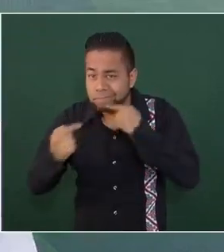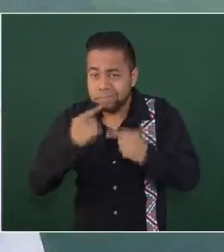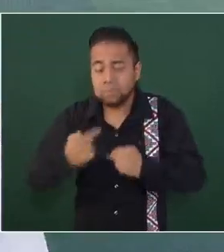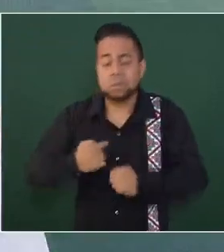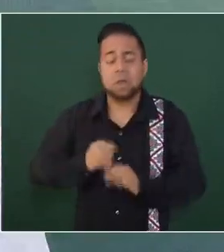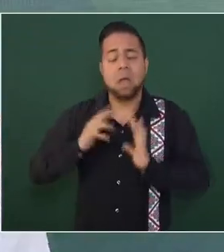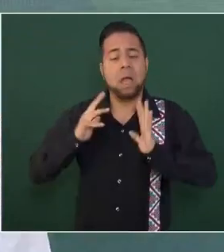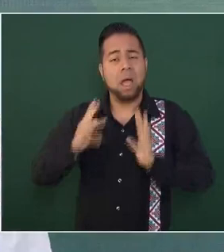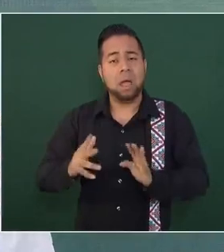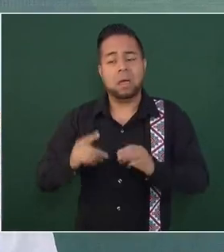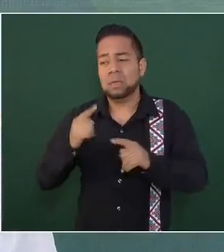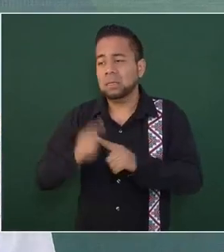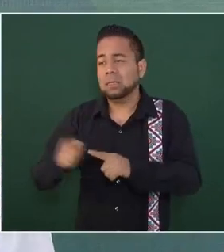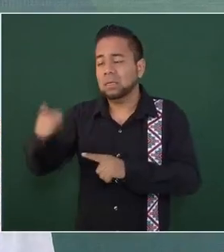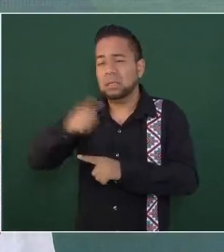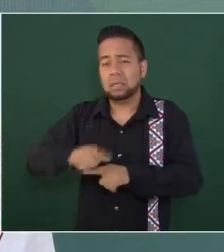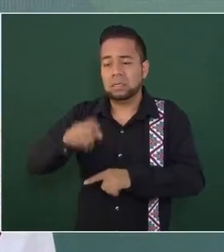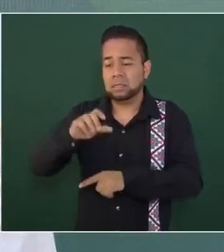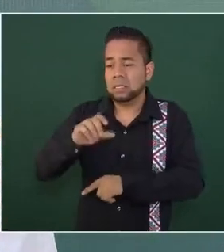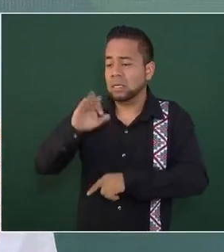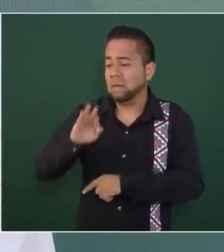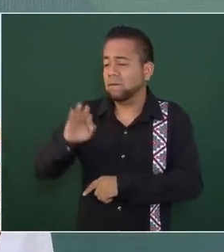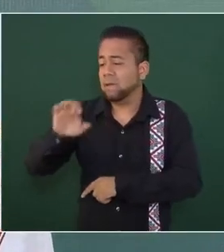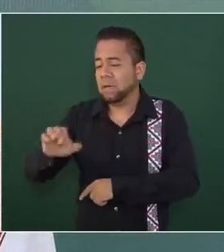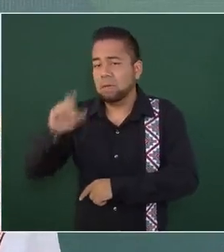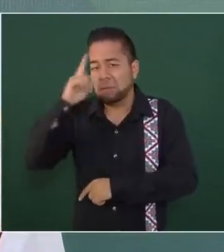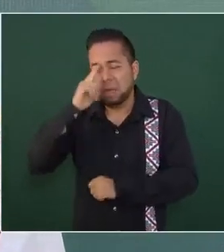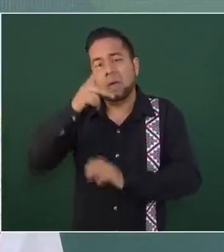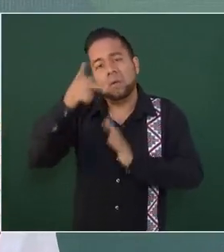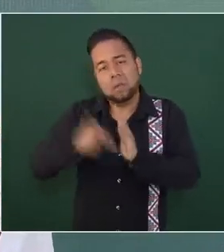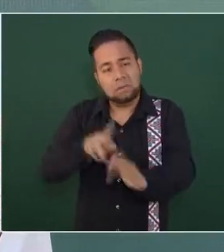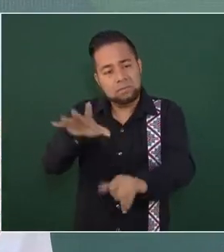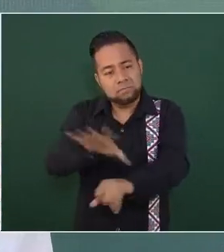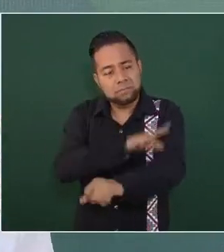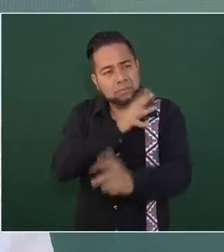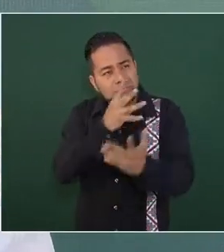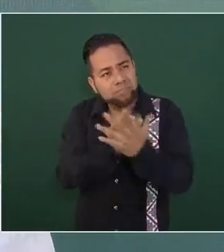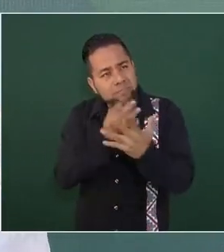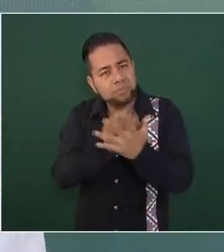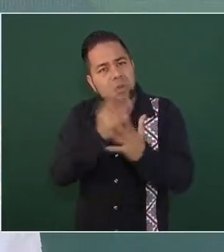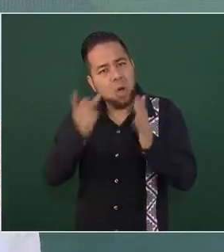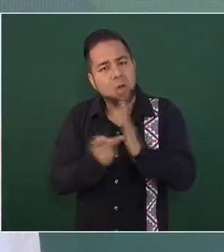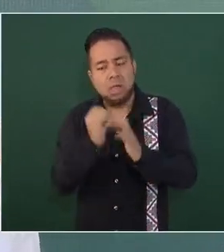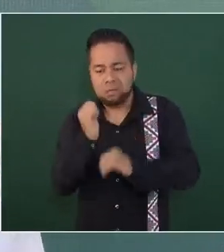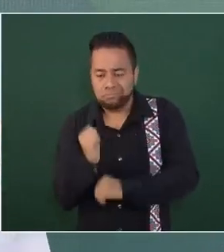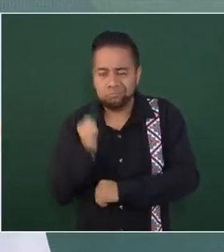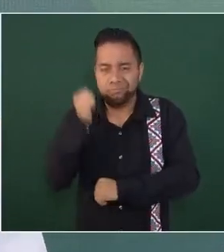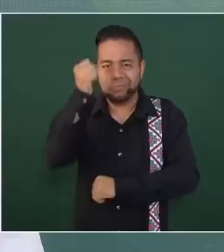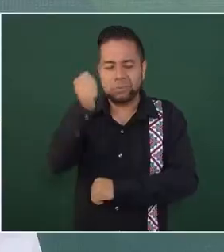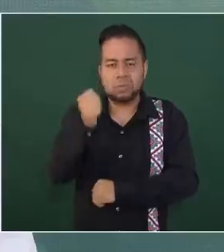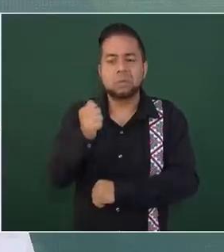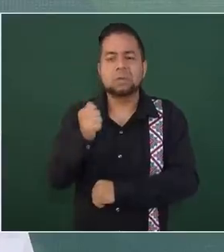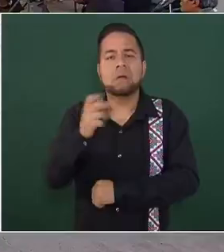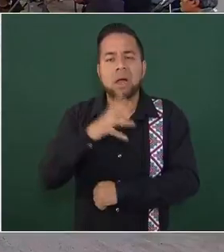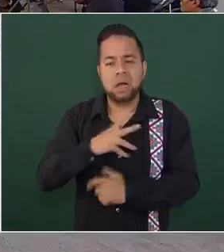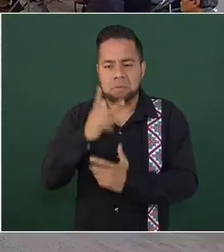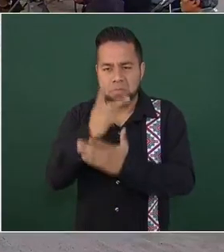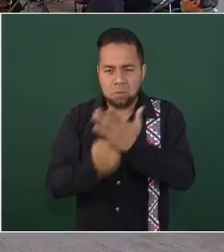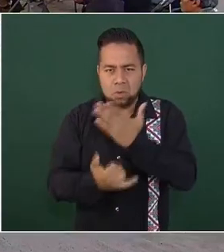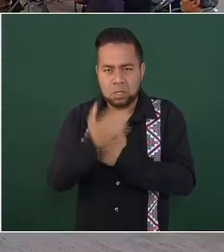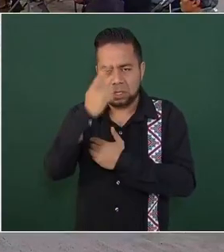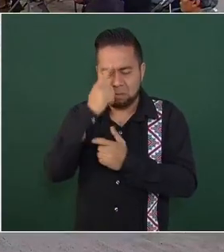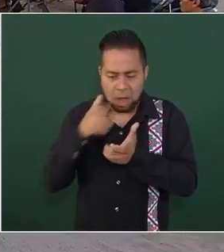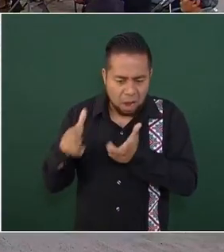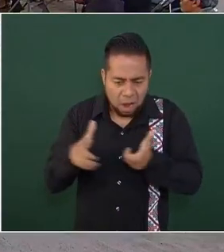gestión en la Comisión Federal de Electricidad para que se conectara la luz eléctrica se invirtió un proyecto de camino